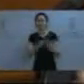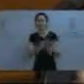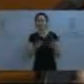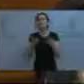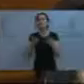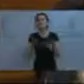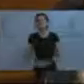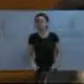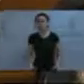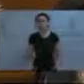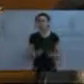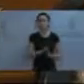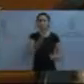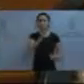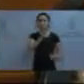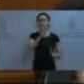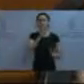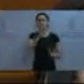fueron